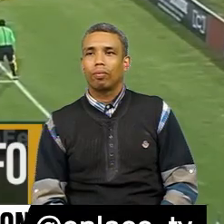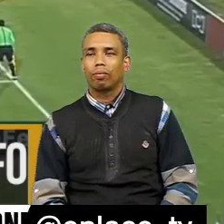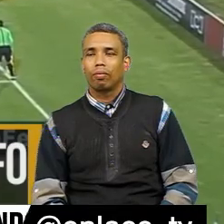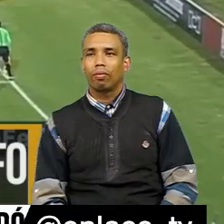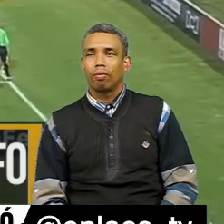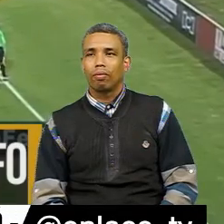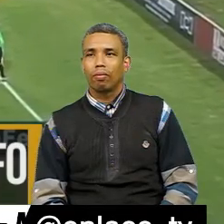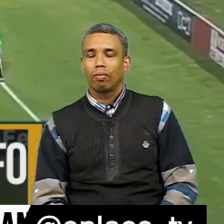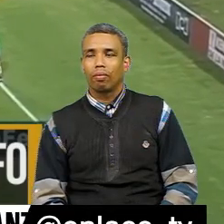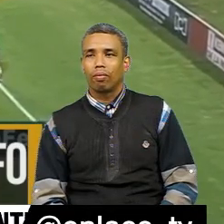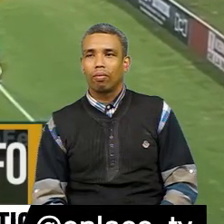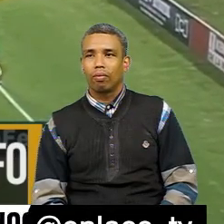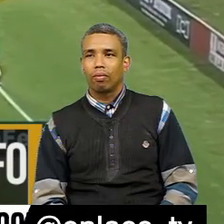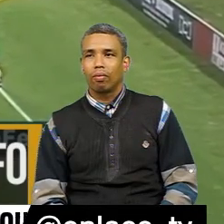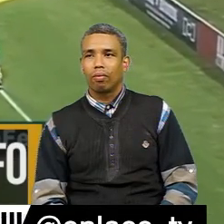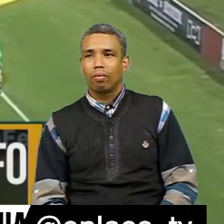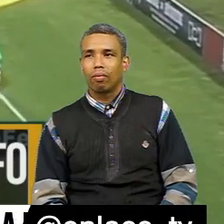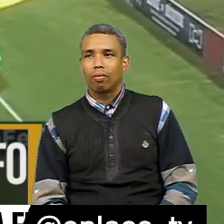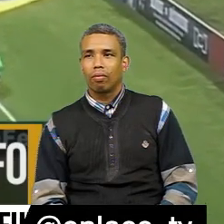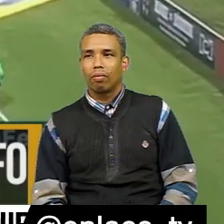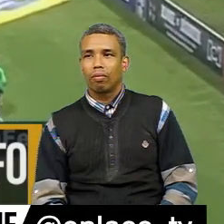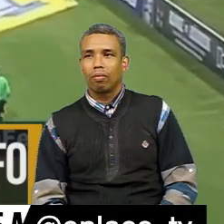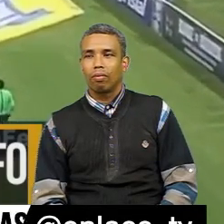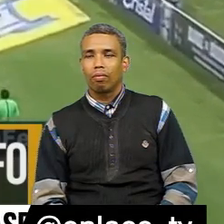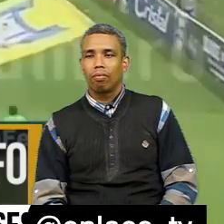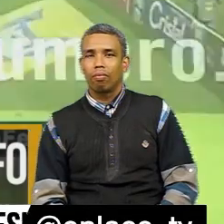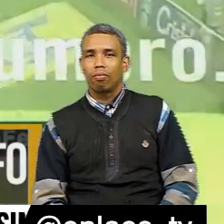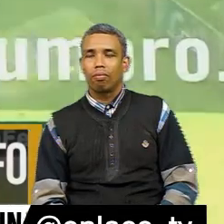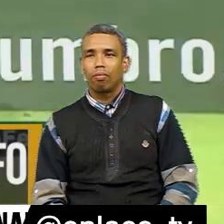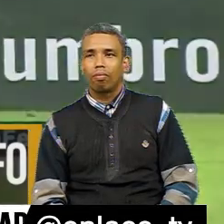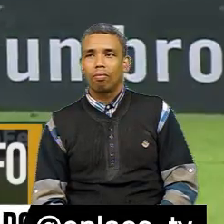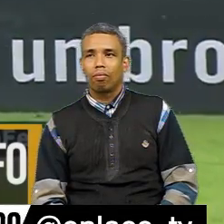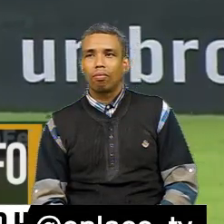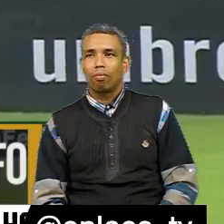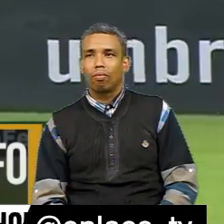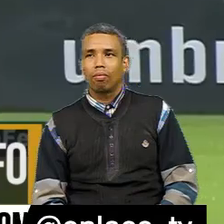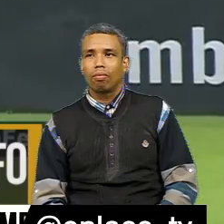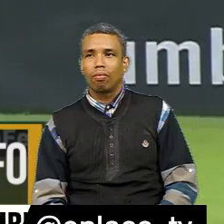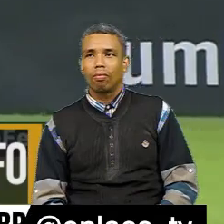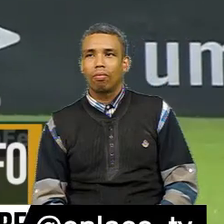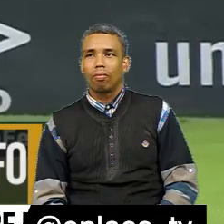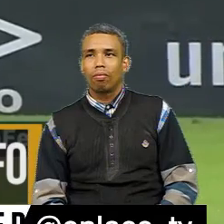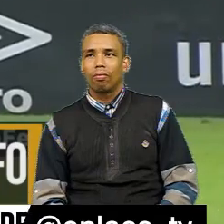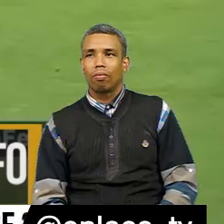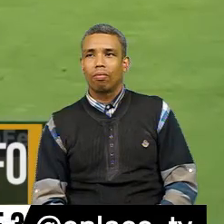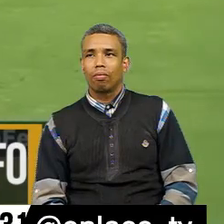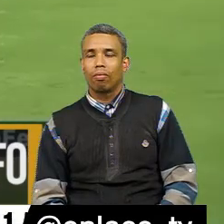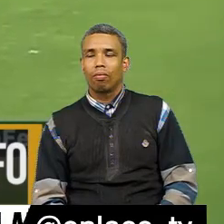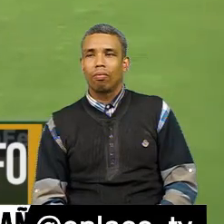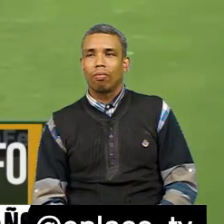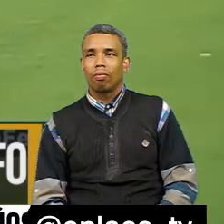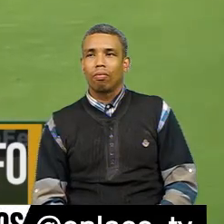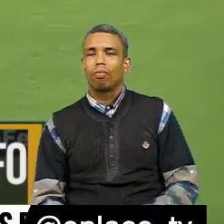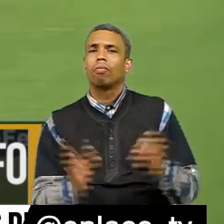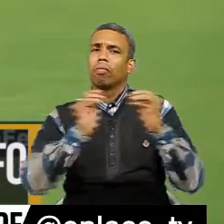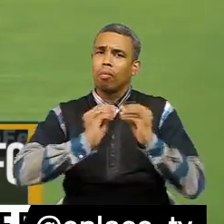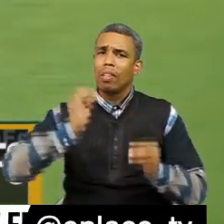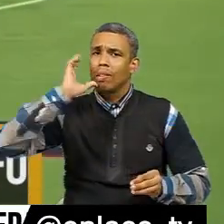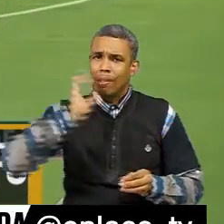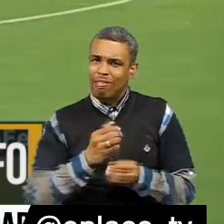Petrolera. Joao Rivelino se quedó sin nombre y Nestrosa. Con más ganas que fútbol, Once Caldas intentó llegar